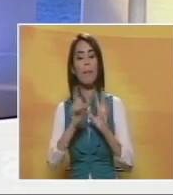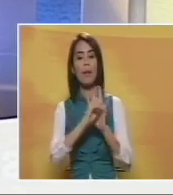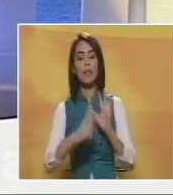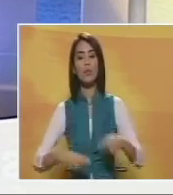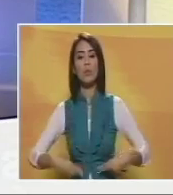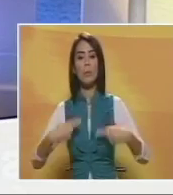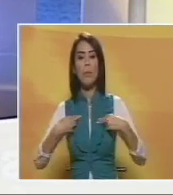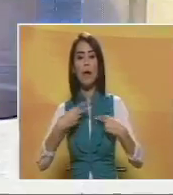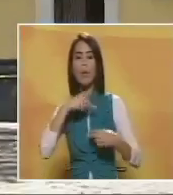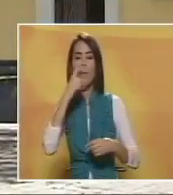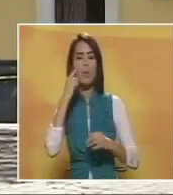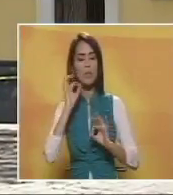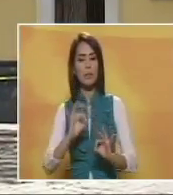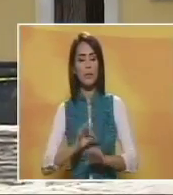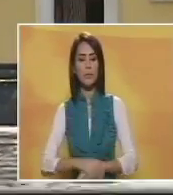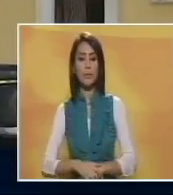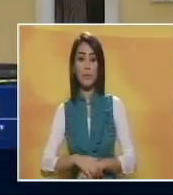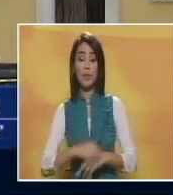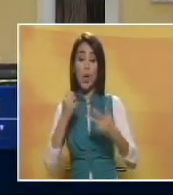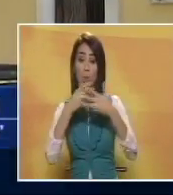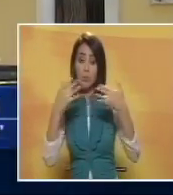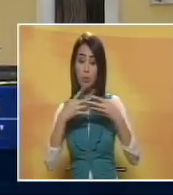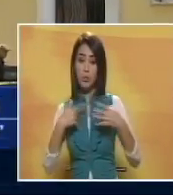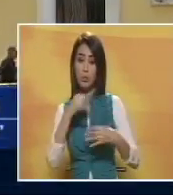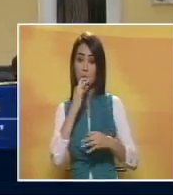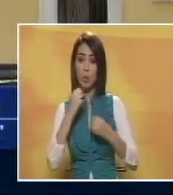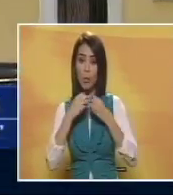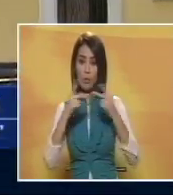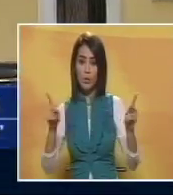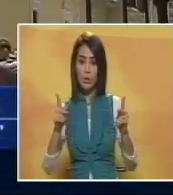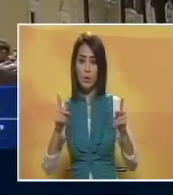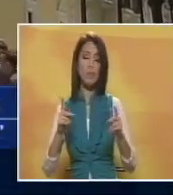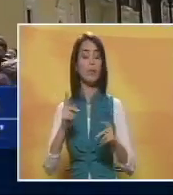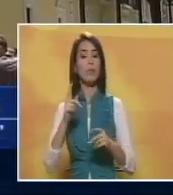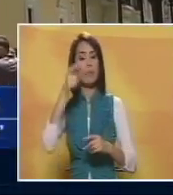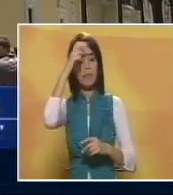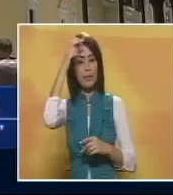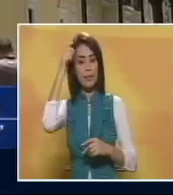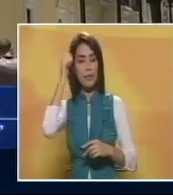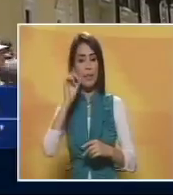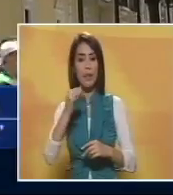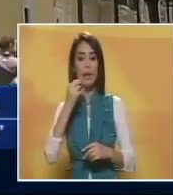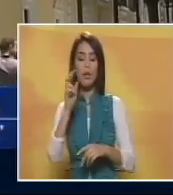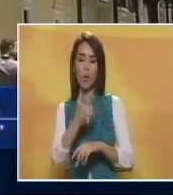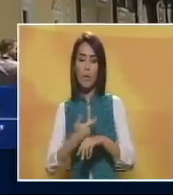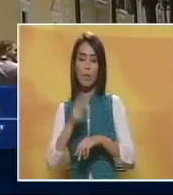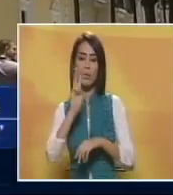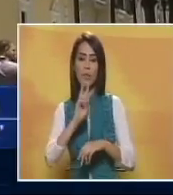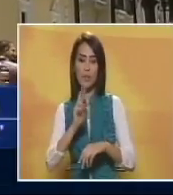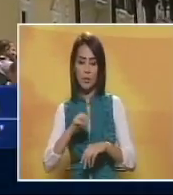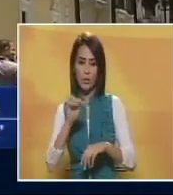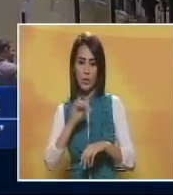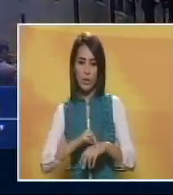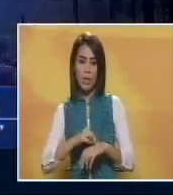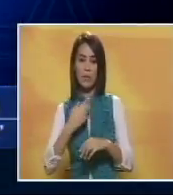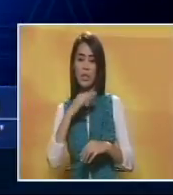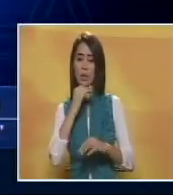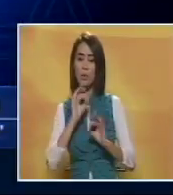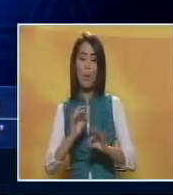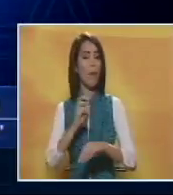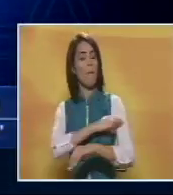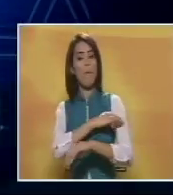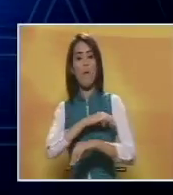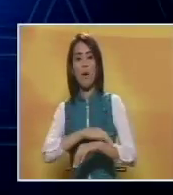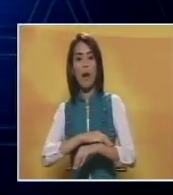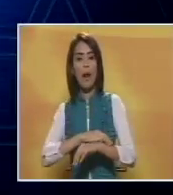fines políticos. A través de un comunicado emitido por la Cancillería, el gobierno nacional indicó que la administración norteamericana carece de moral